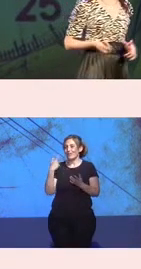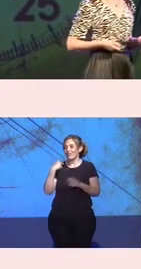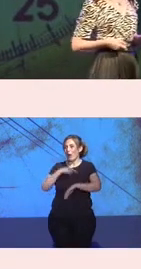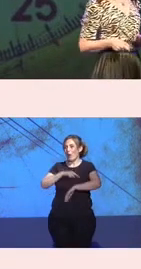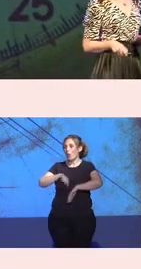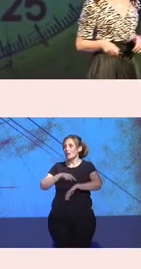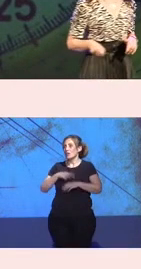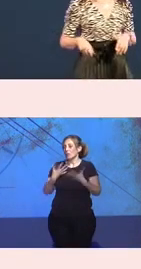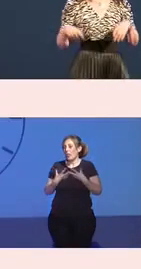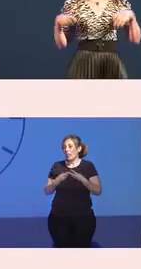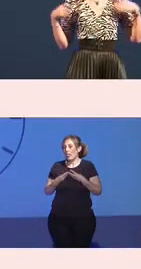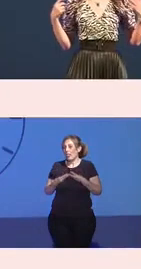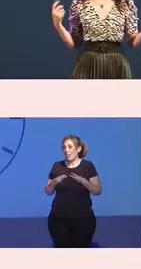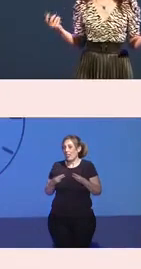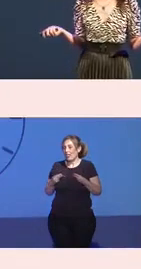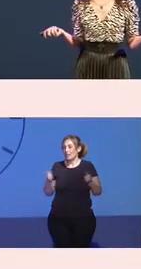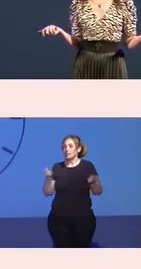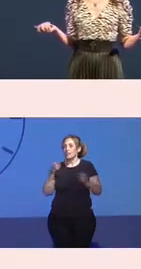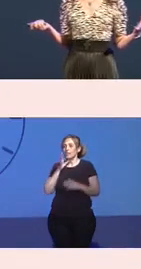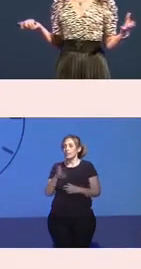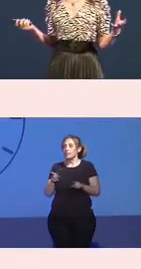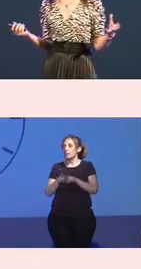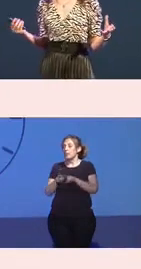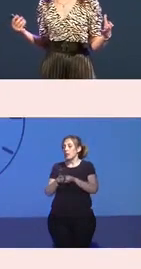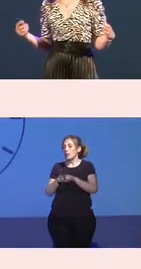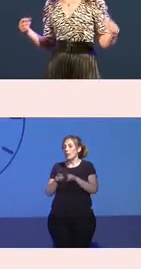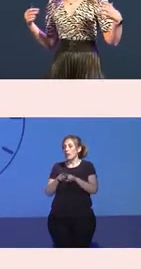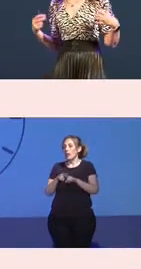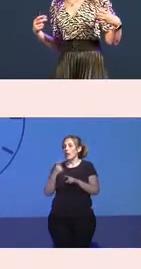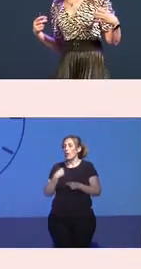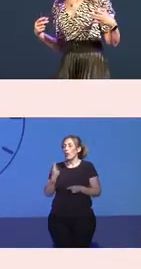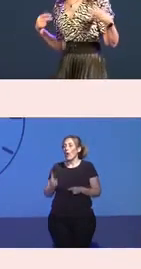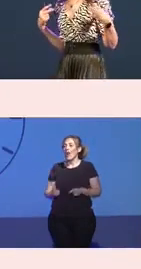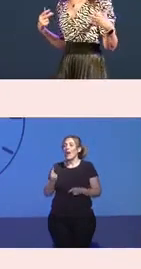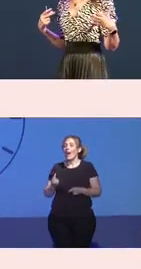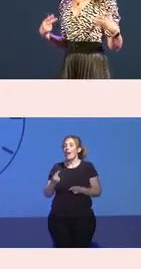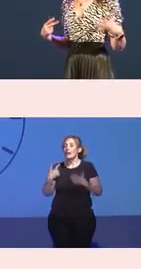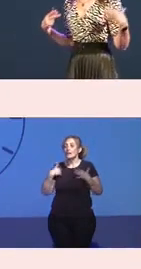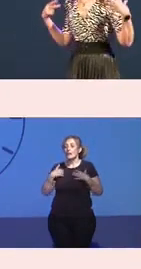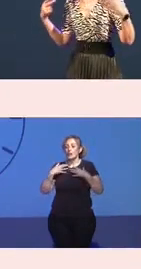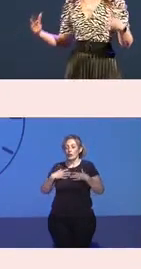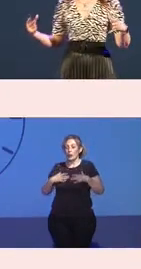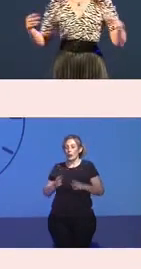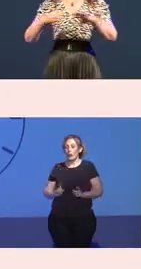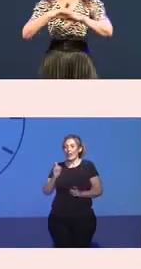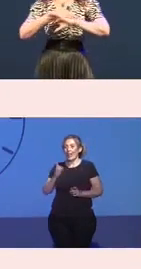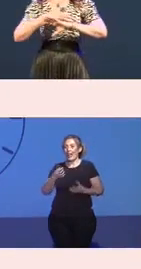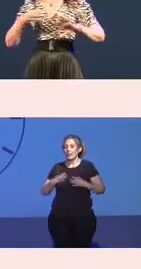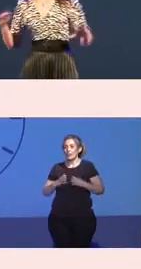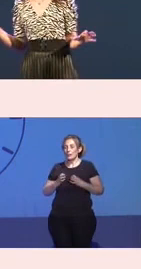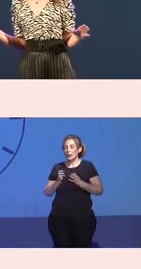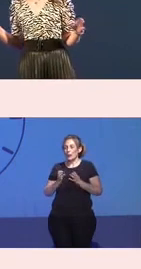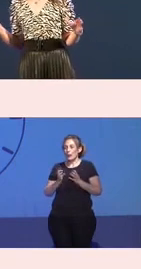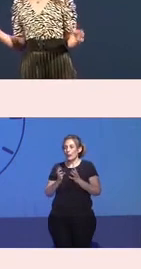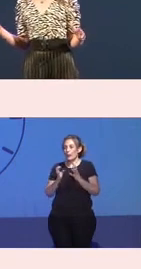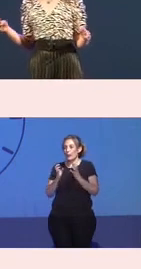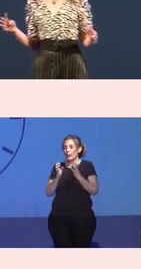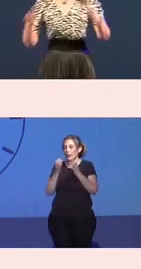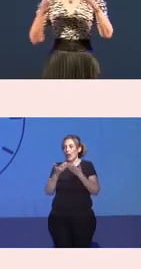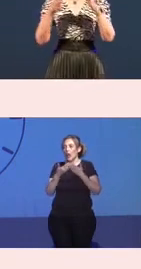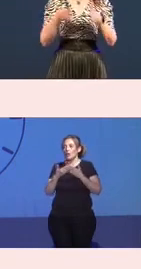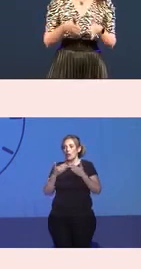ese cuerpo descomponiéndose Exactamente igual con los gases el cuerpo al descomponerse emite gases que están complet ente